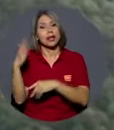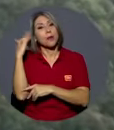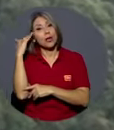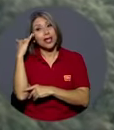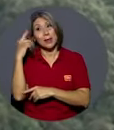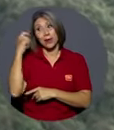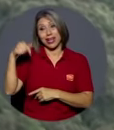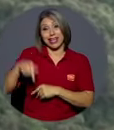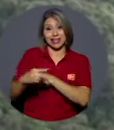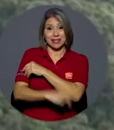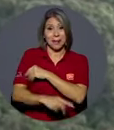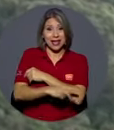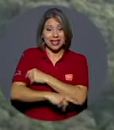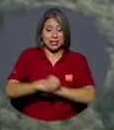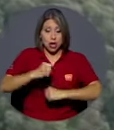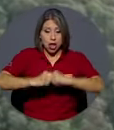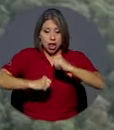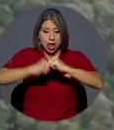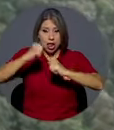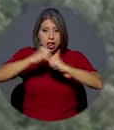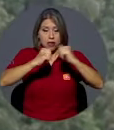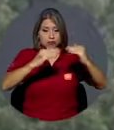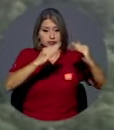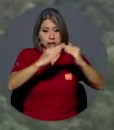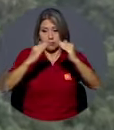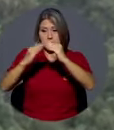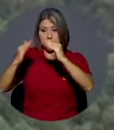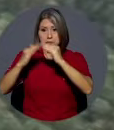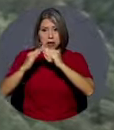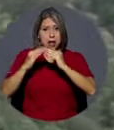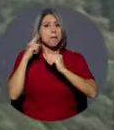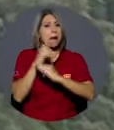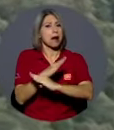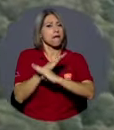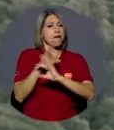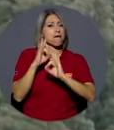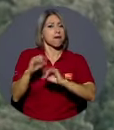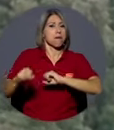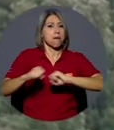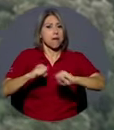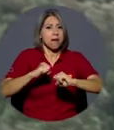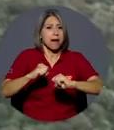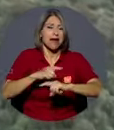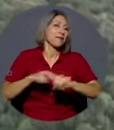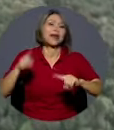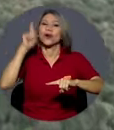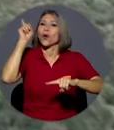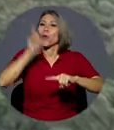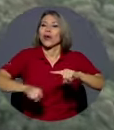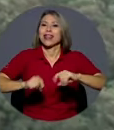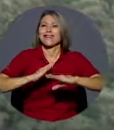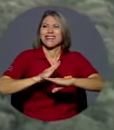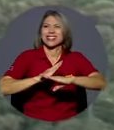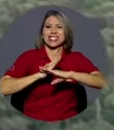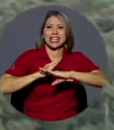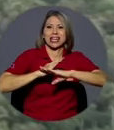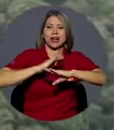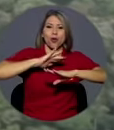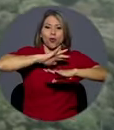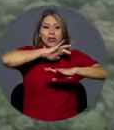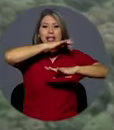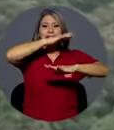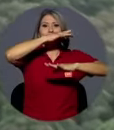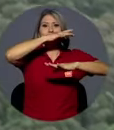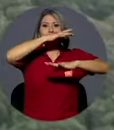las estructuras en este país son construidas para resistir en general eventos sísmicos importantes, pero no pueden resistir un